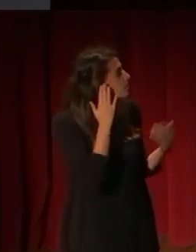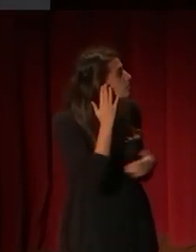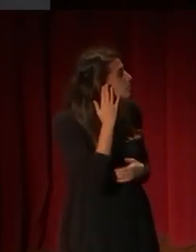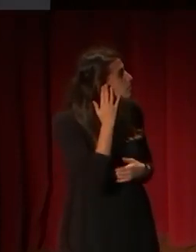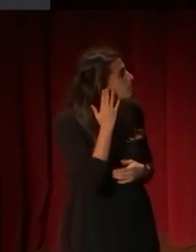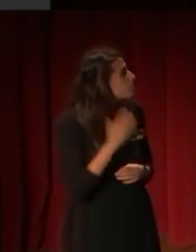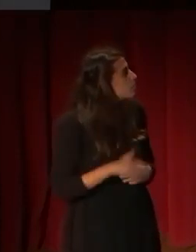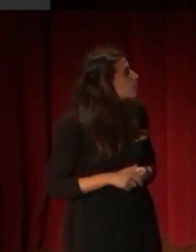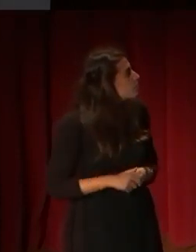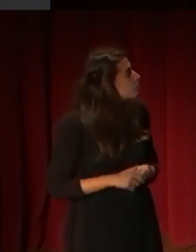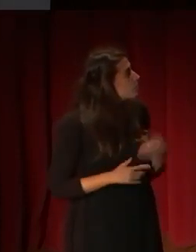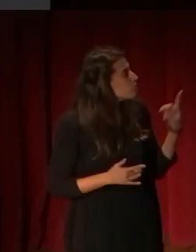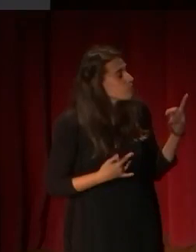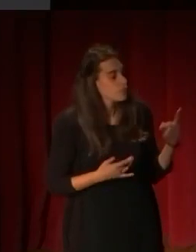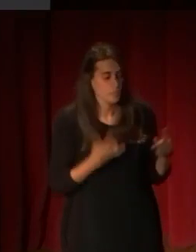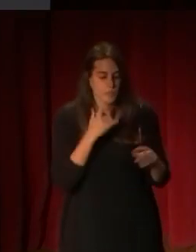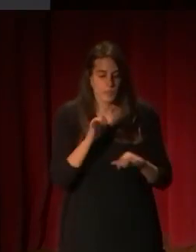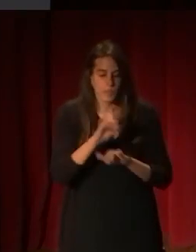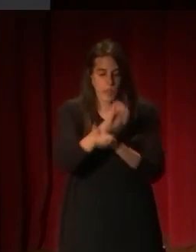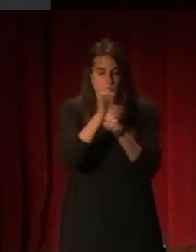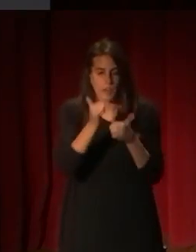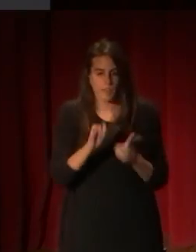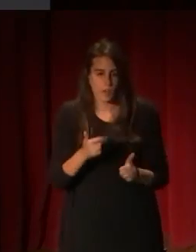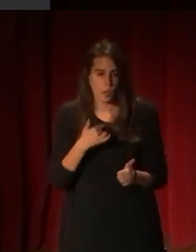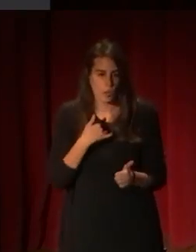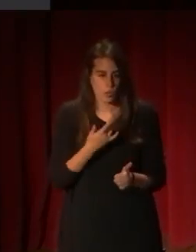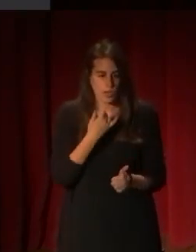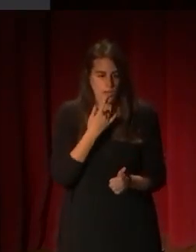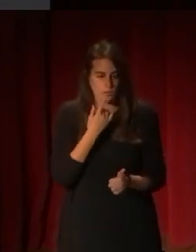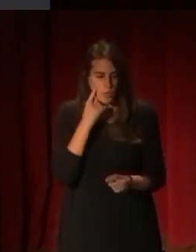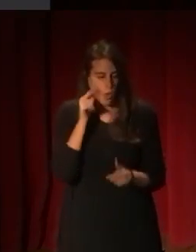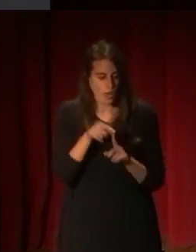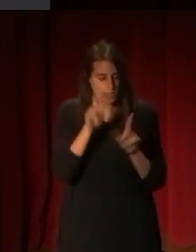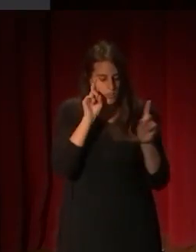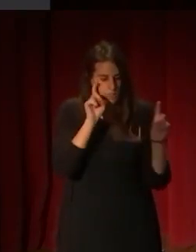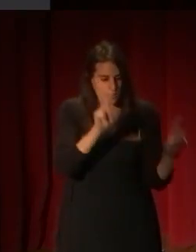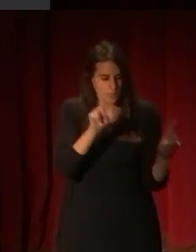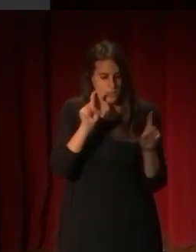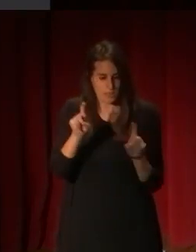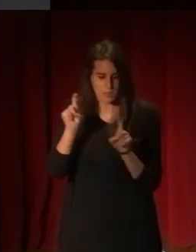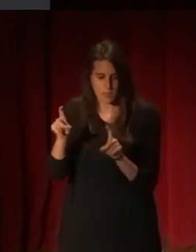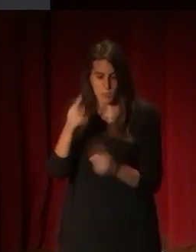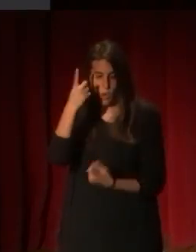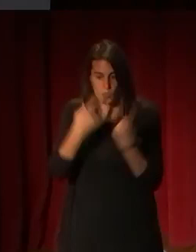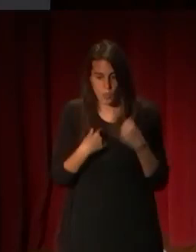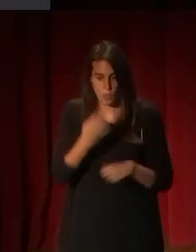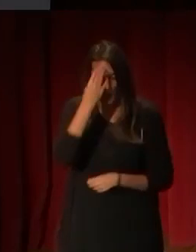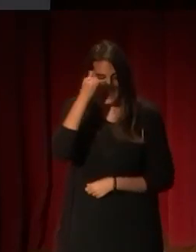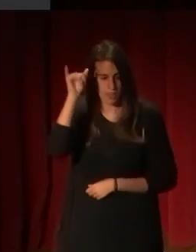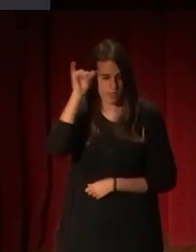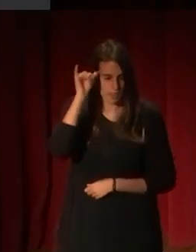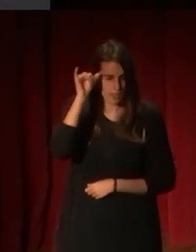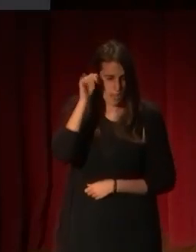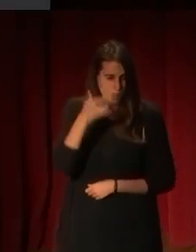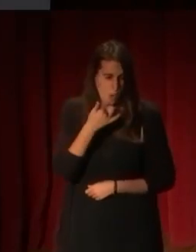en realidad era una figura alegórica y moralizante que para unos es símbolos del para otros es símbolo de la